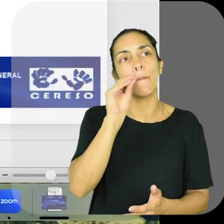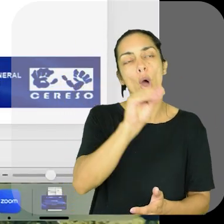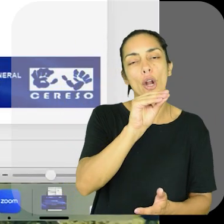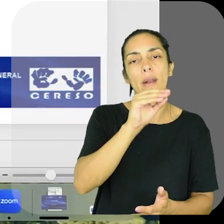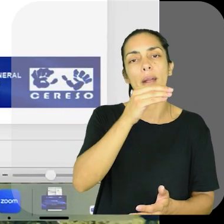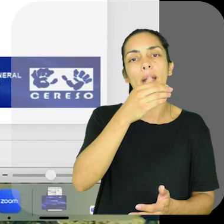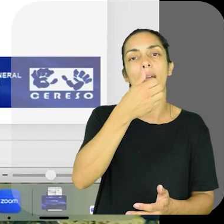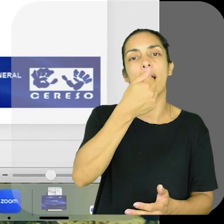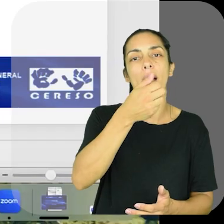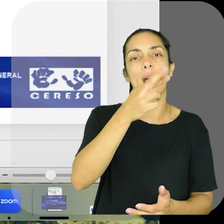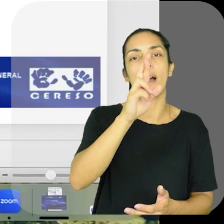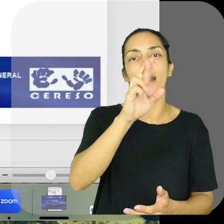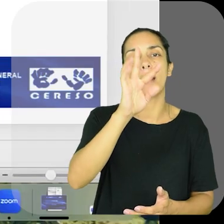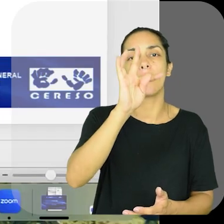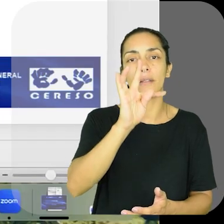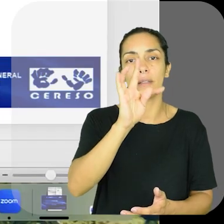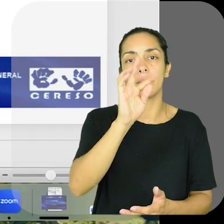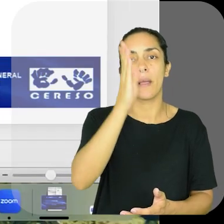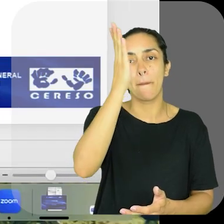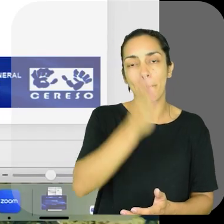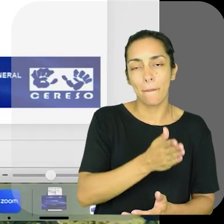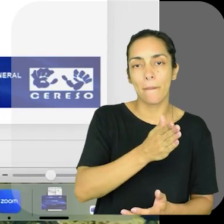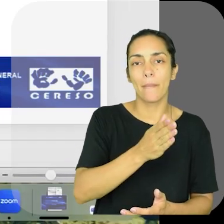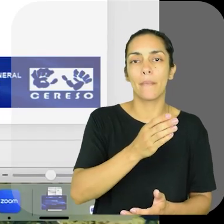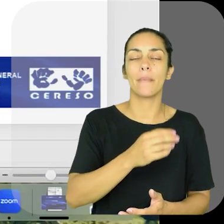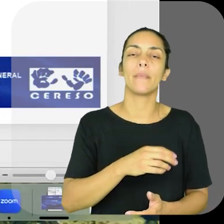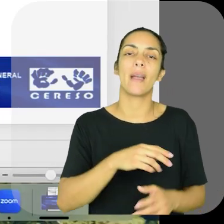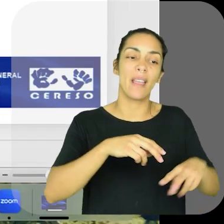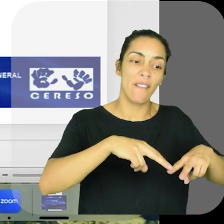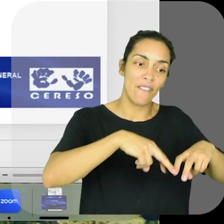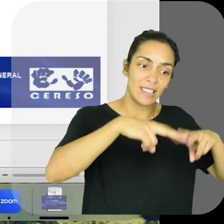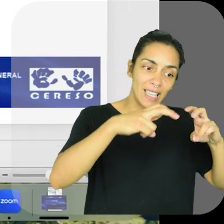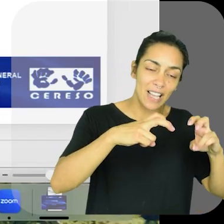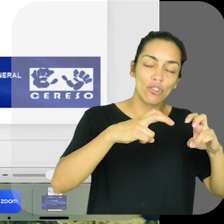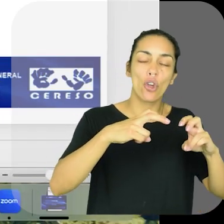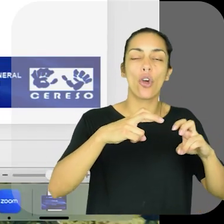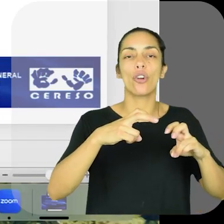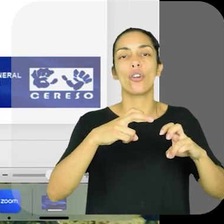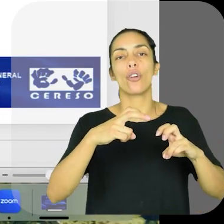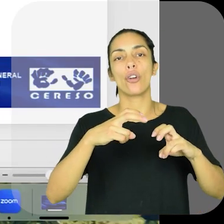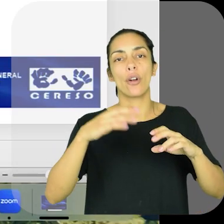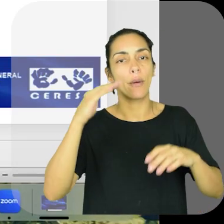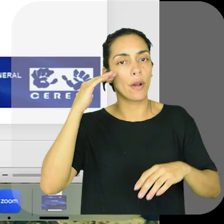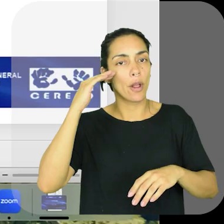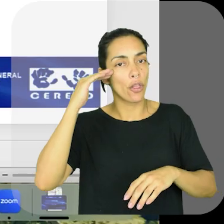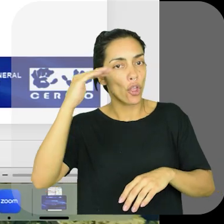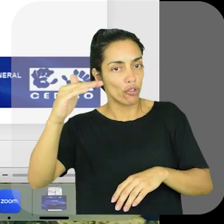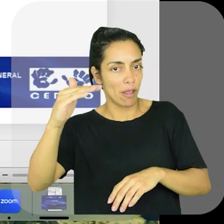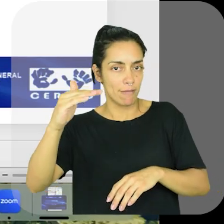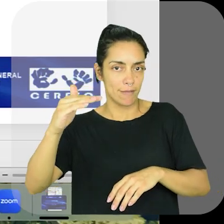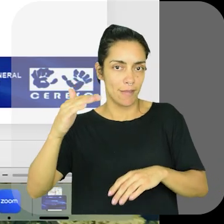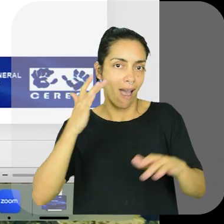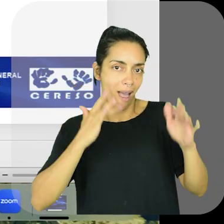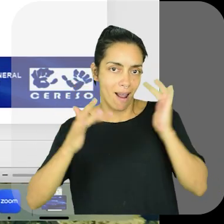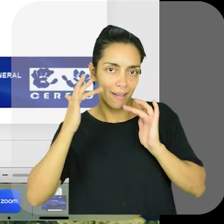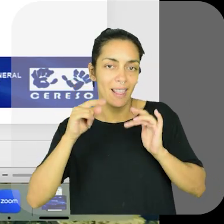barrita, porque es un juego de palabras, arte, investigación y docencia. Y esto debe estar en absoluto